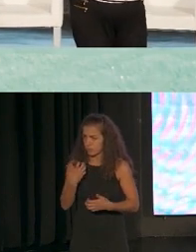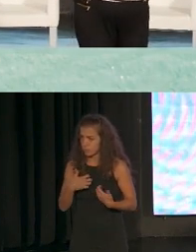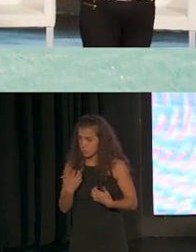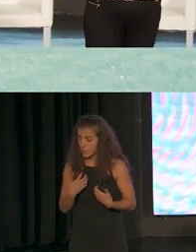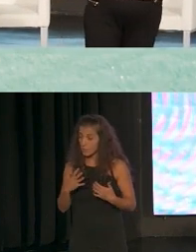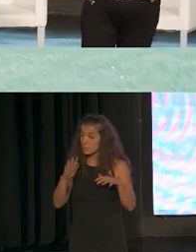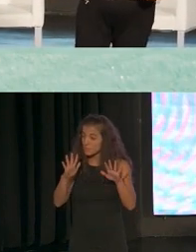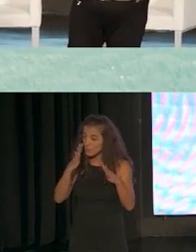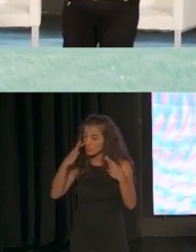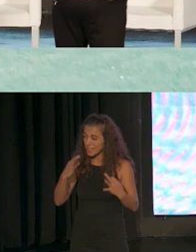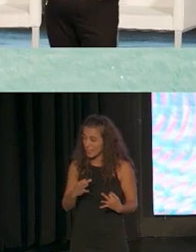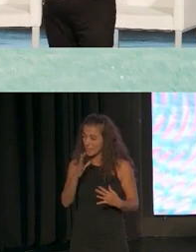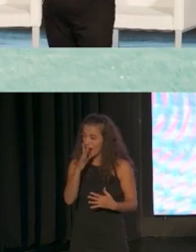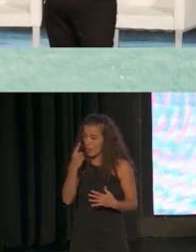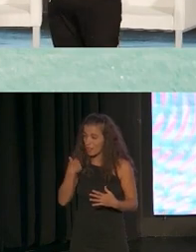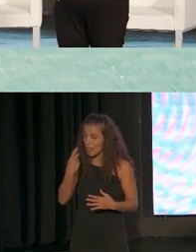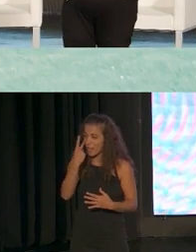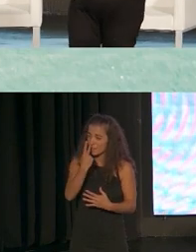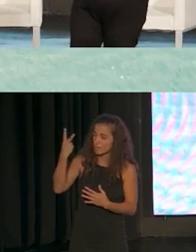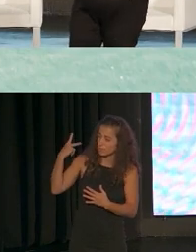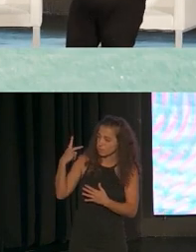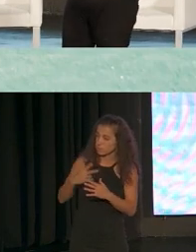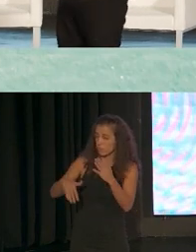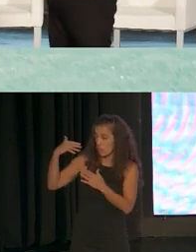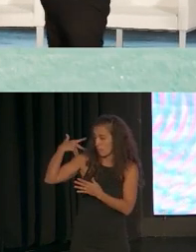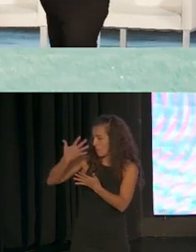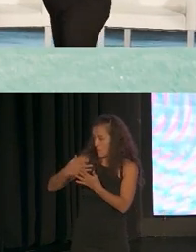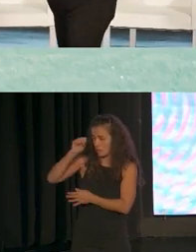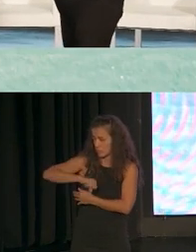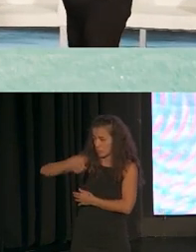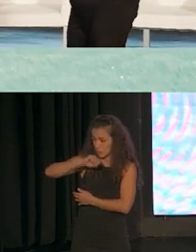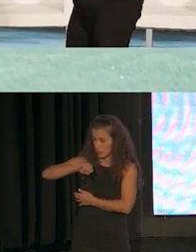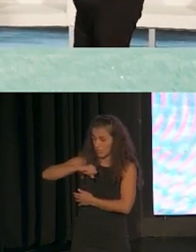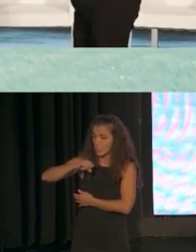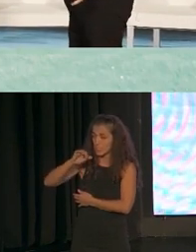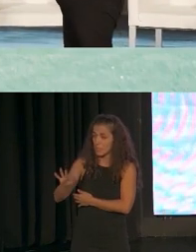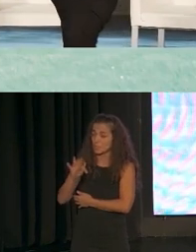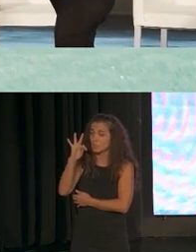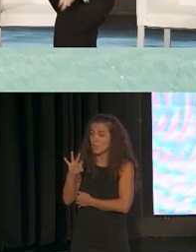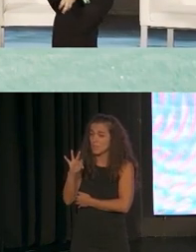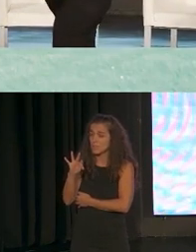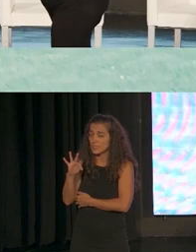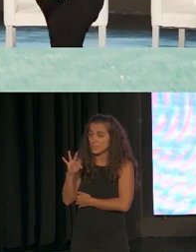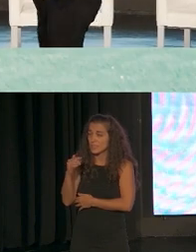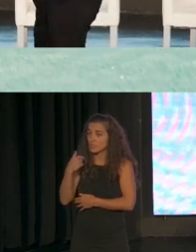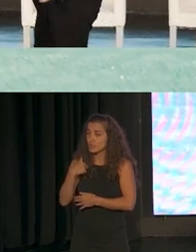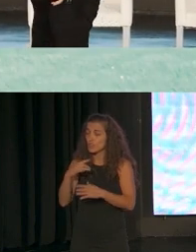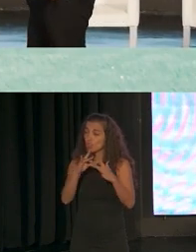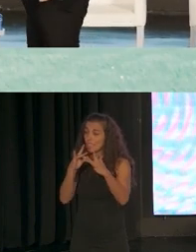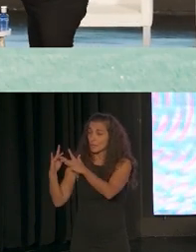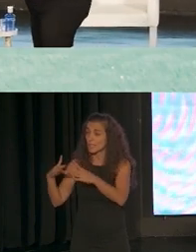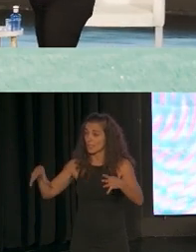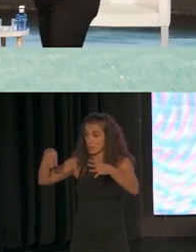pero es verdad que ahora que han pasado muchos años y que además me he formado en liderasgo